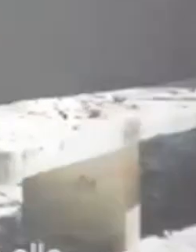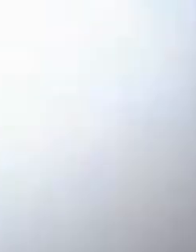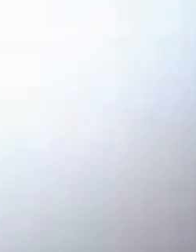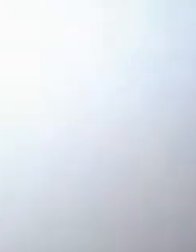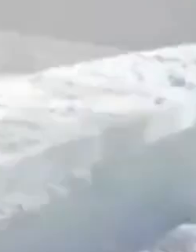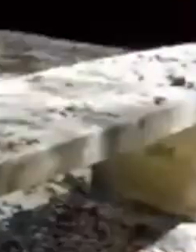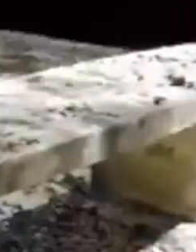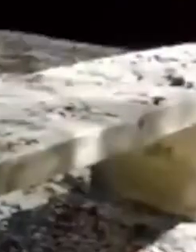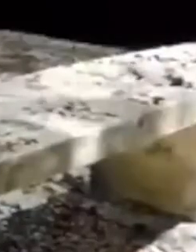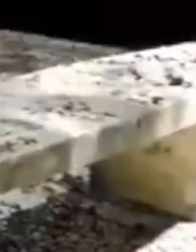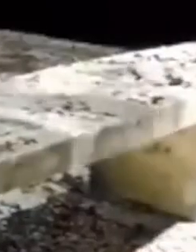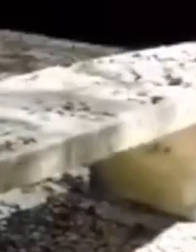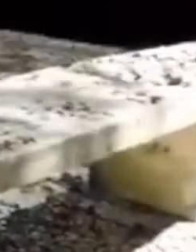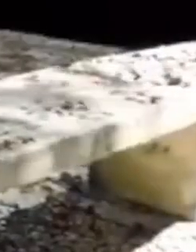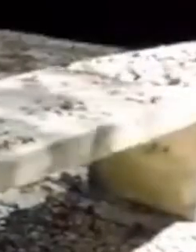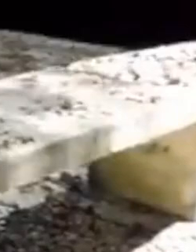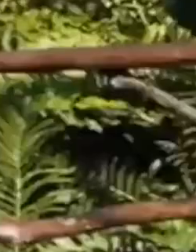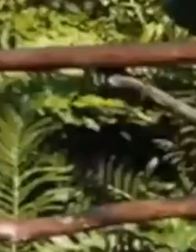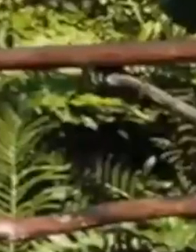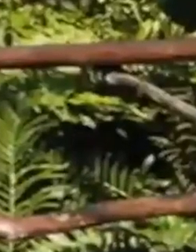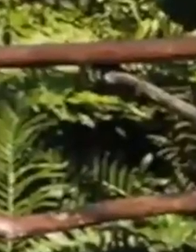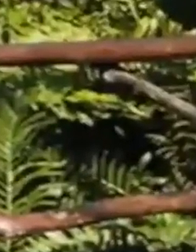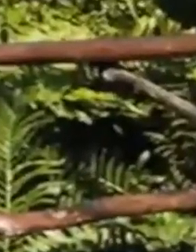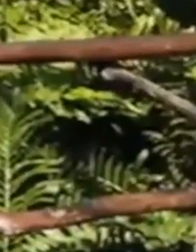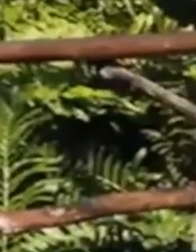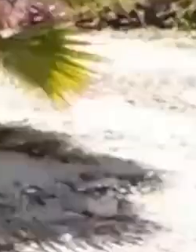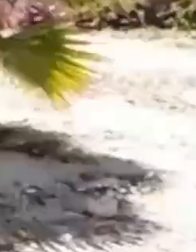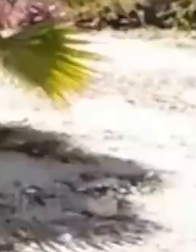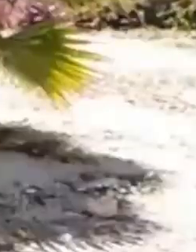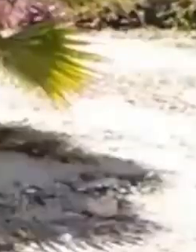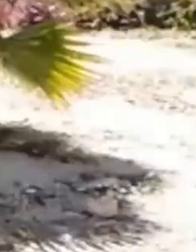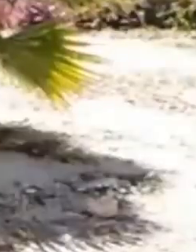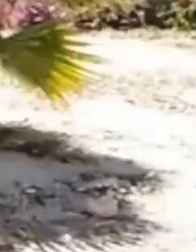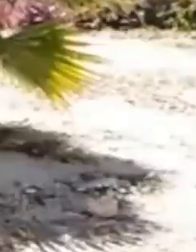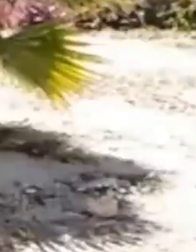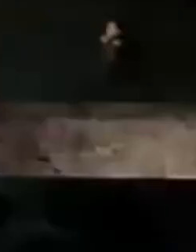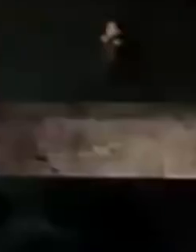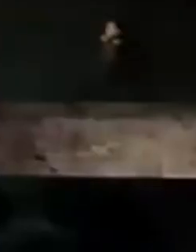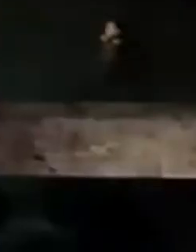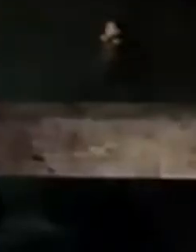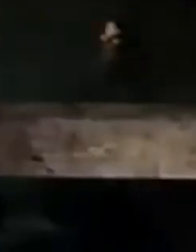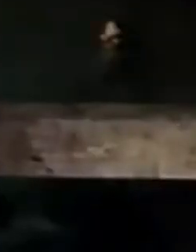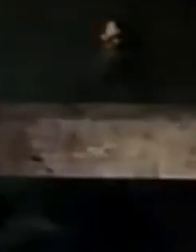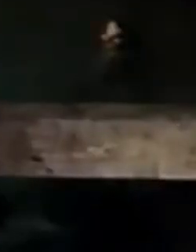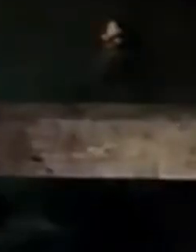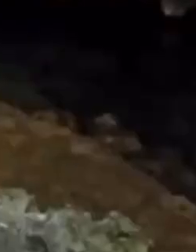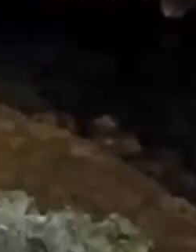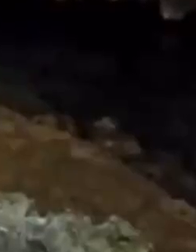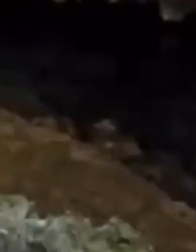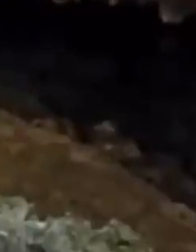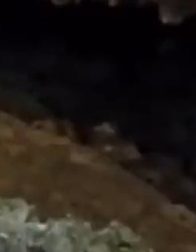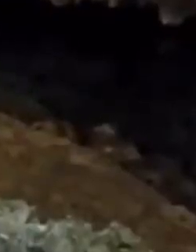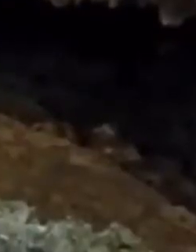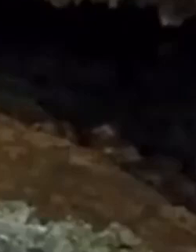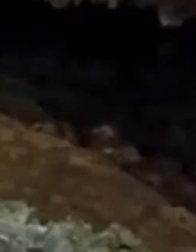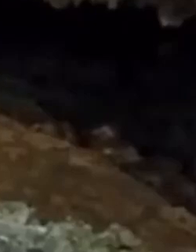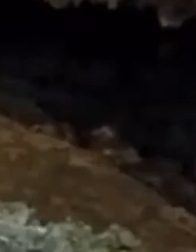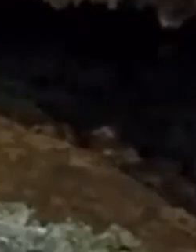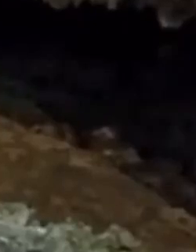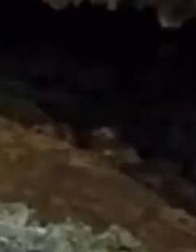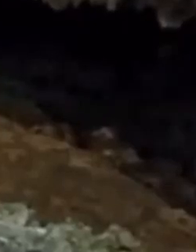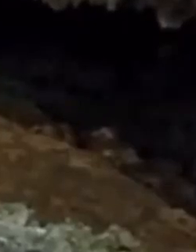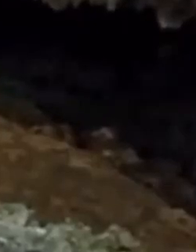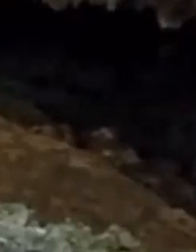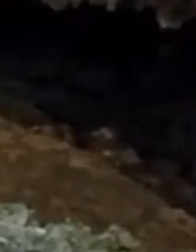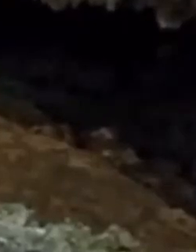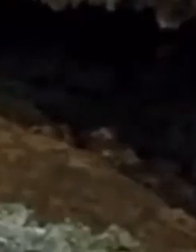ello. Vamos, súbete al tren. Súbete al tren. Súbete al tren. Súbete al tren. Naken te haga